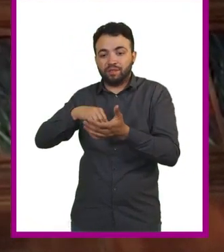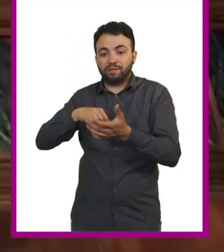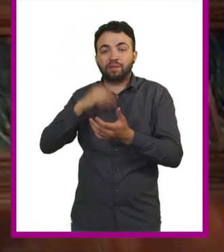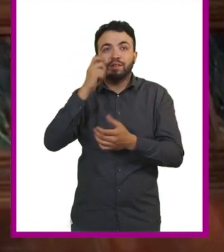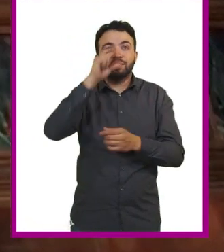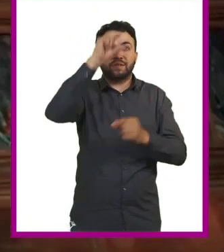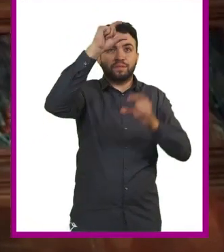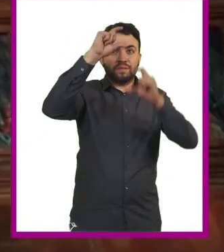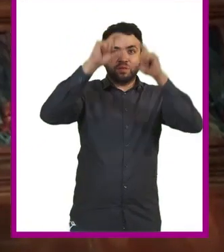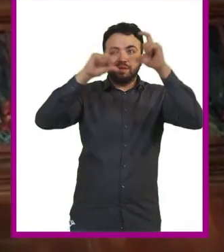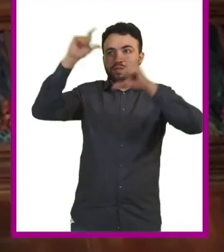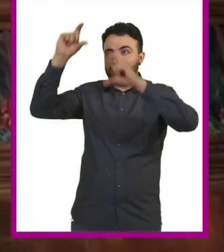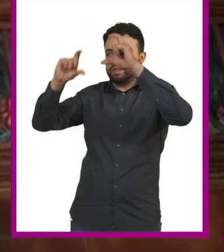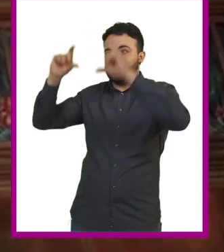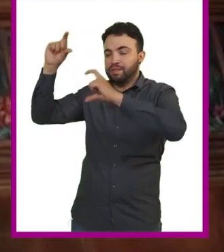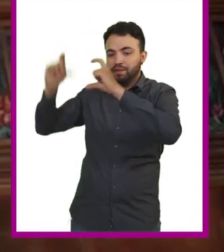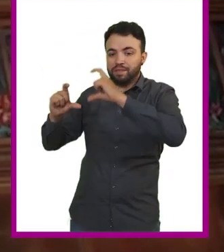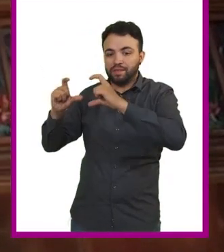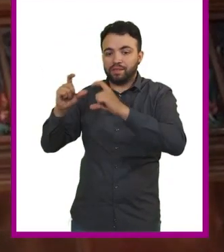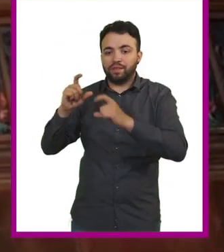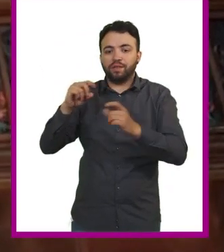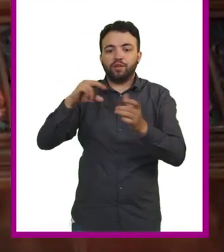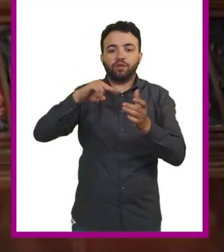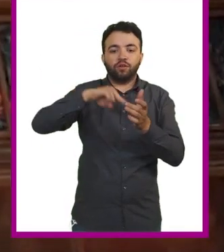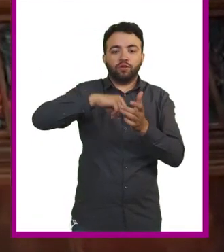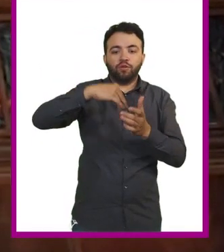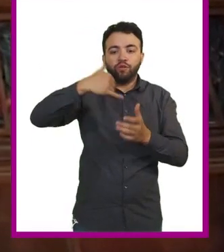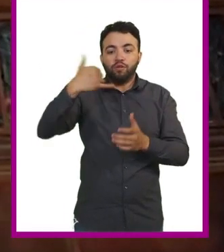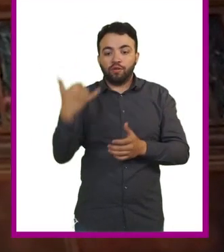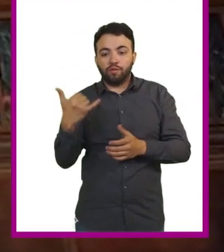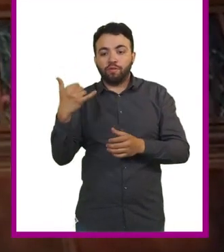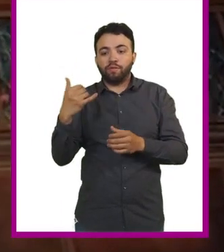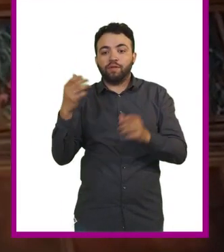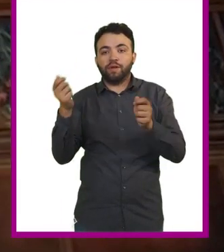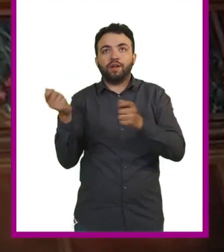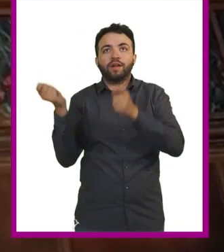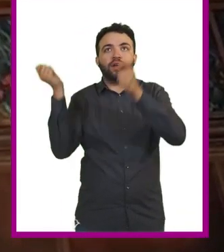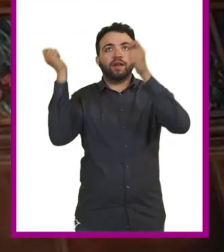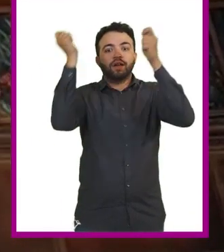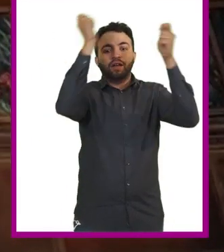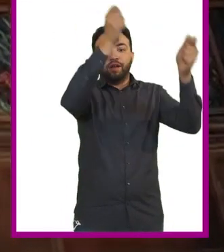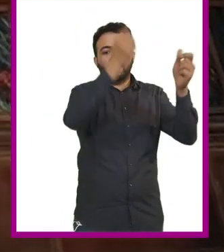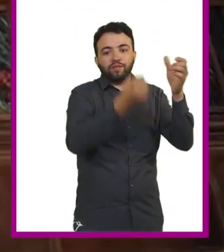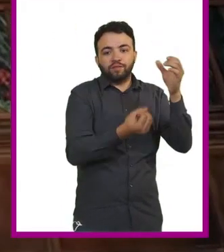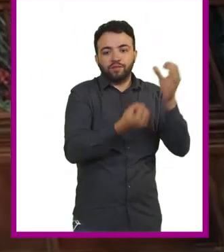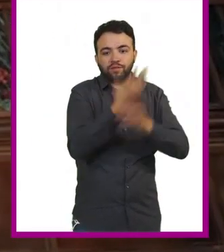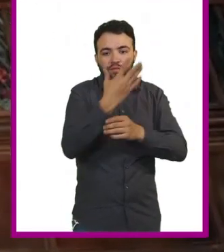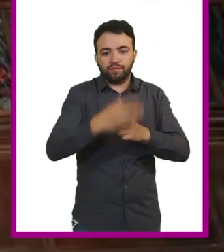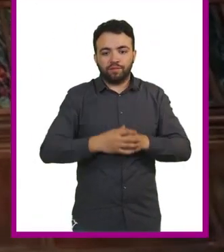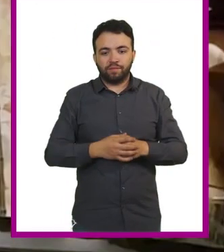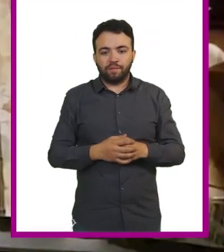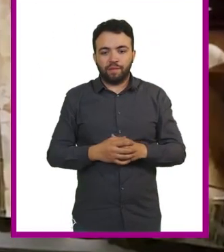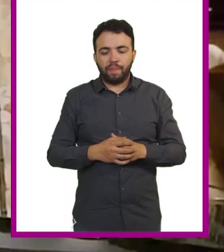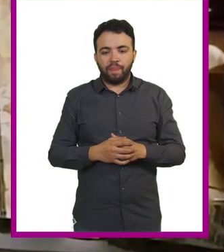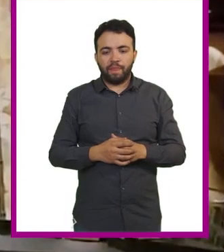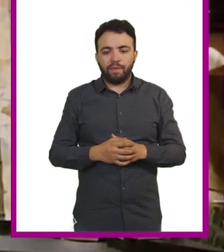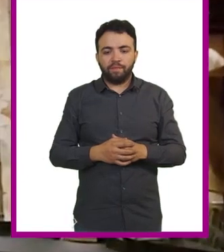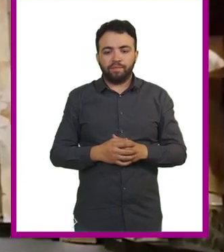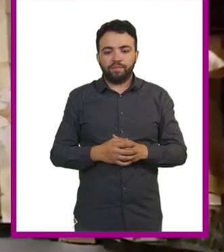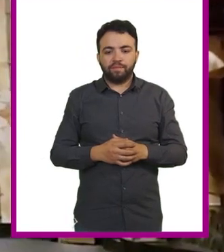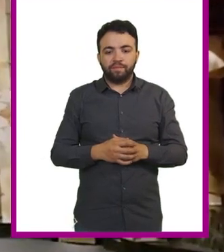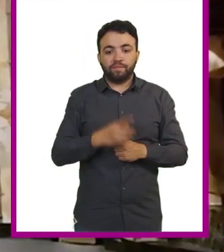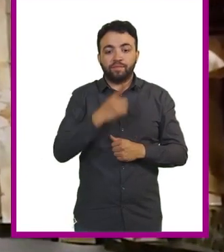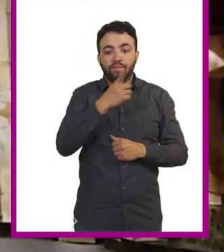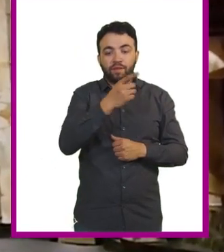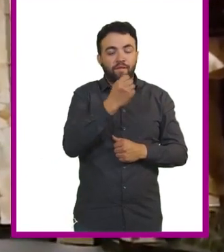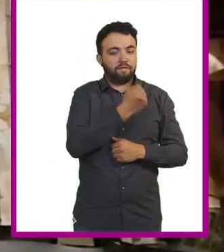este paisaje hecho por la Casa Tiffany en Nueva York y enviado a México por barco en 1911. Este